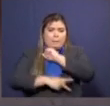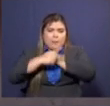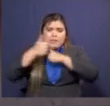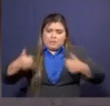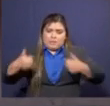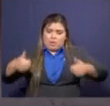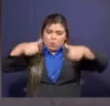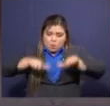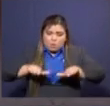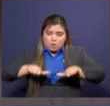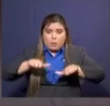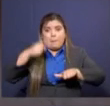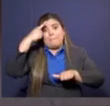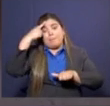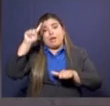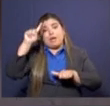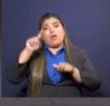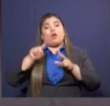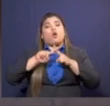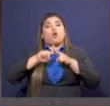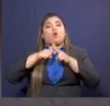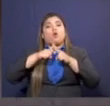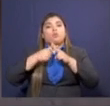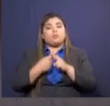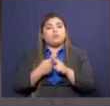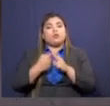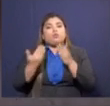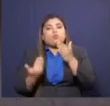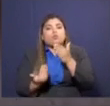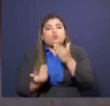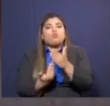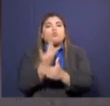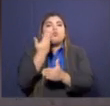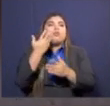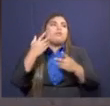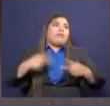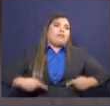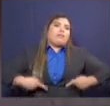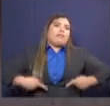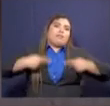para darnos un nuevo pacto social.